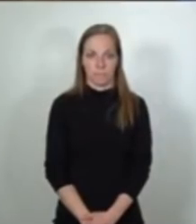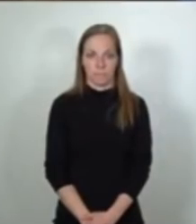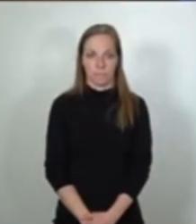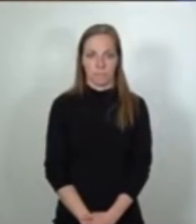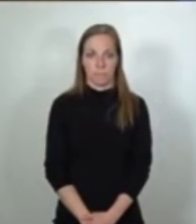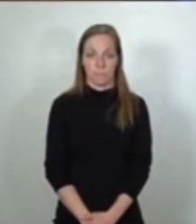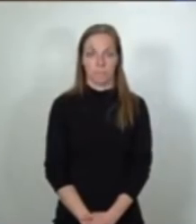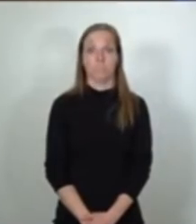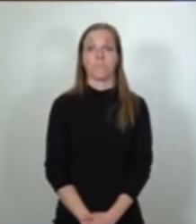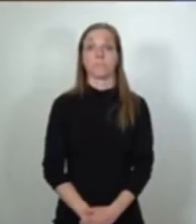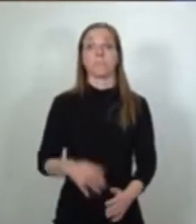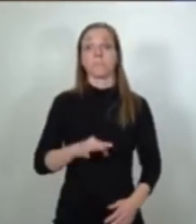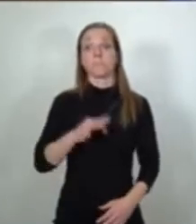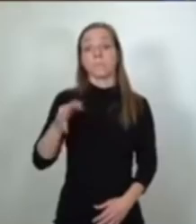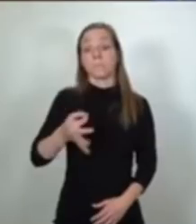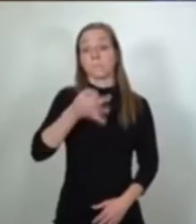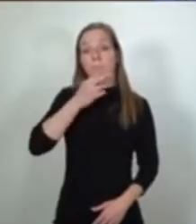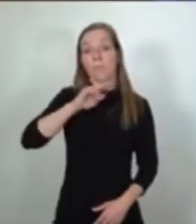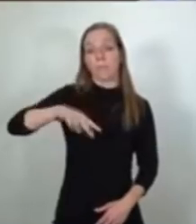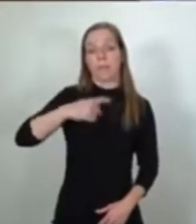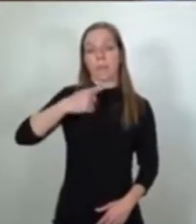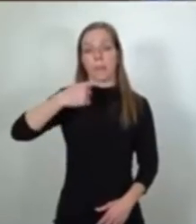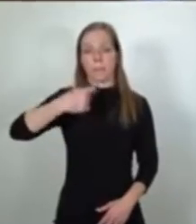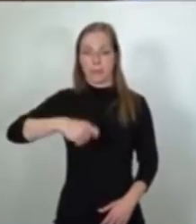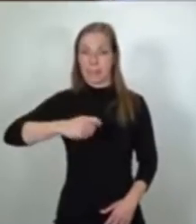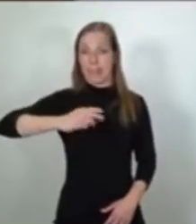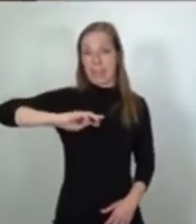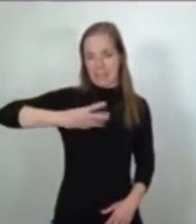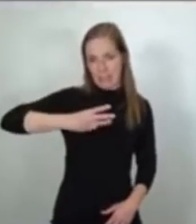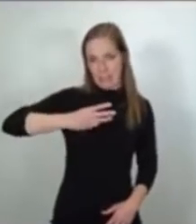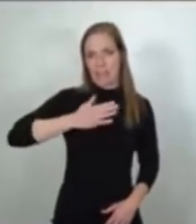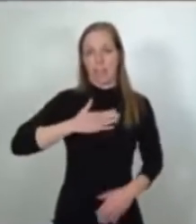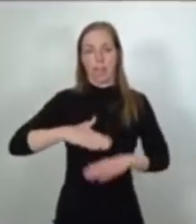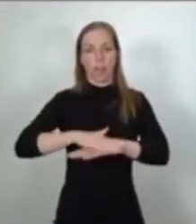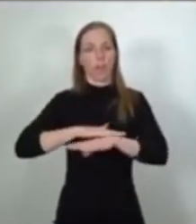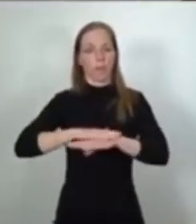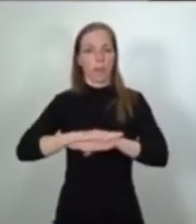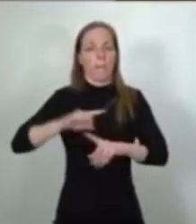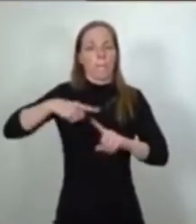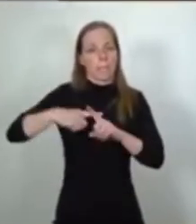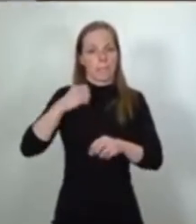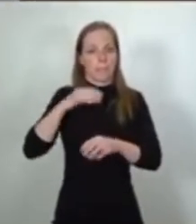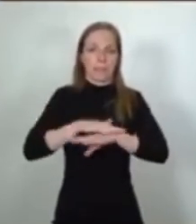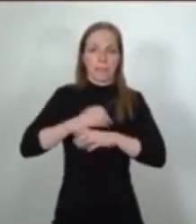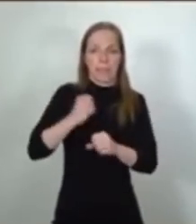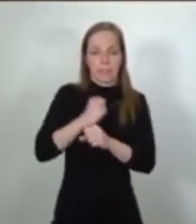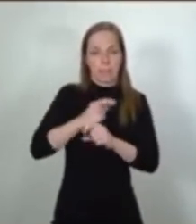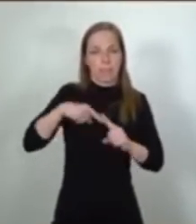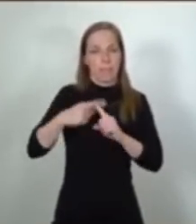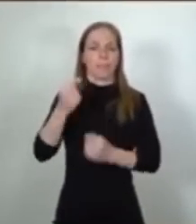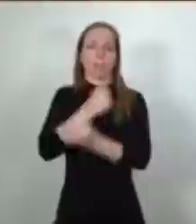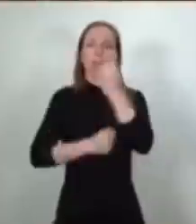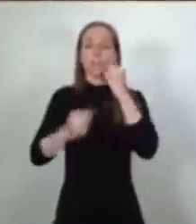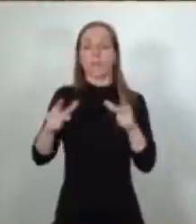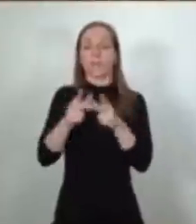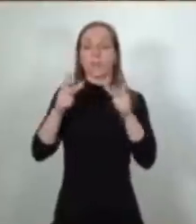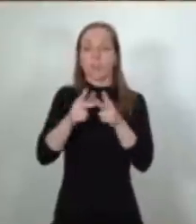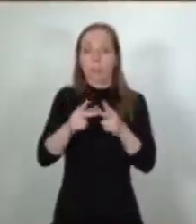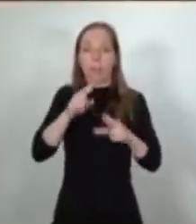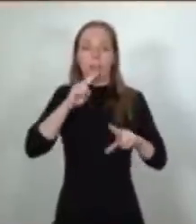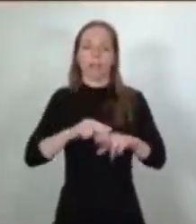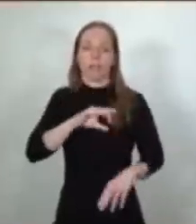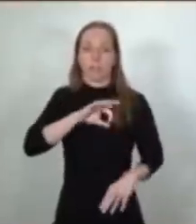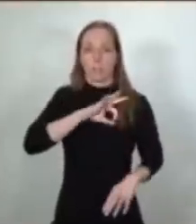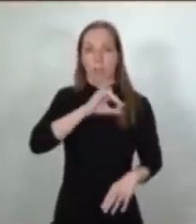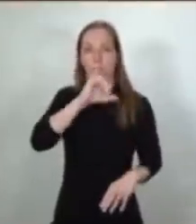Tiene la palabra la vicepresidencia tercera del Gobierno y ministra de Trabajo y Economía Social, doña Yolanda Díaz Pérez.